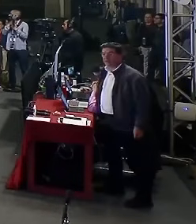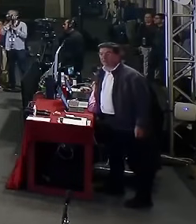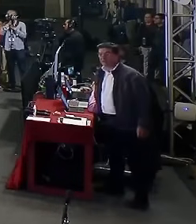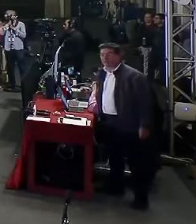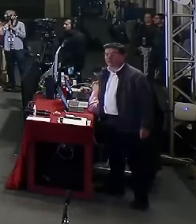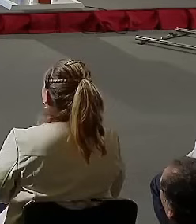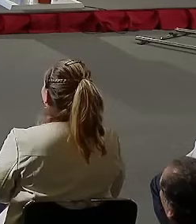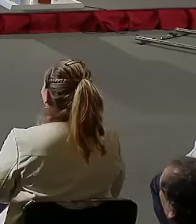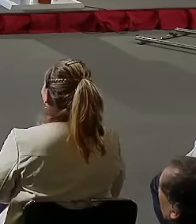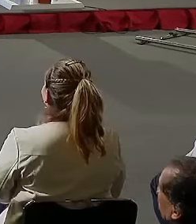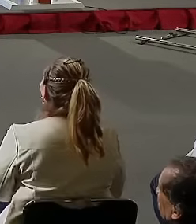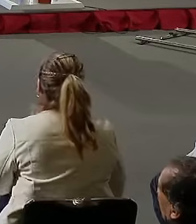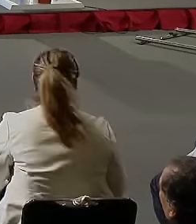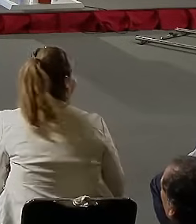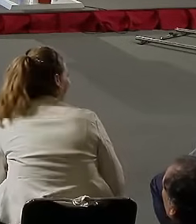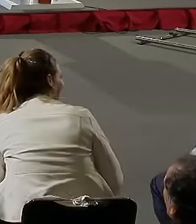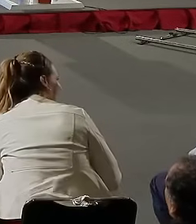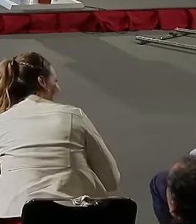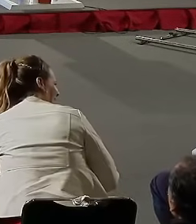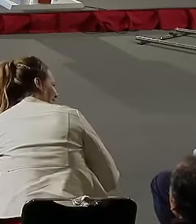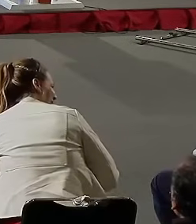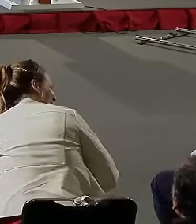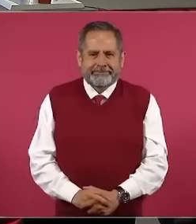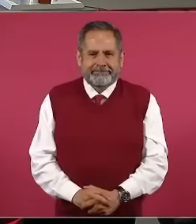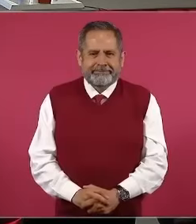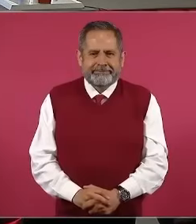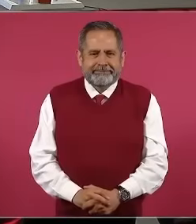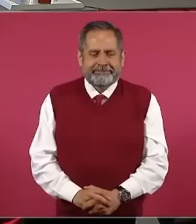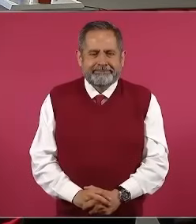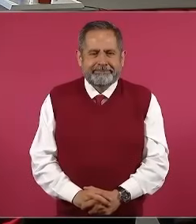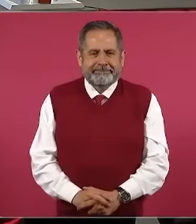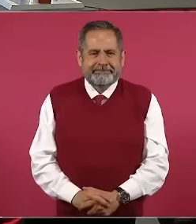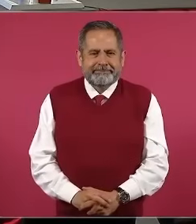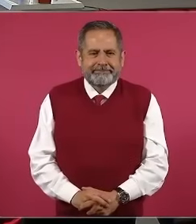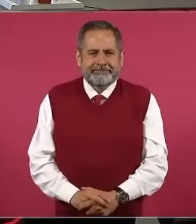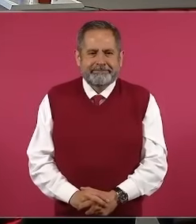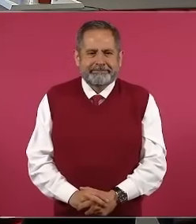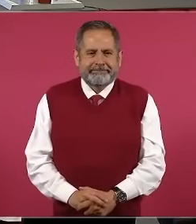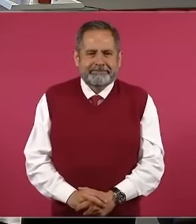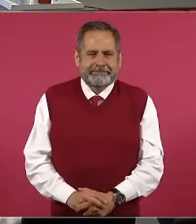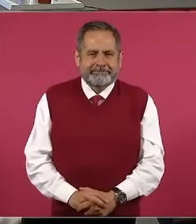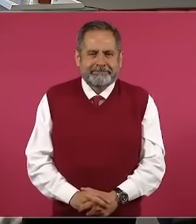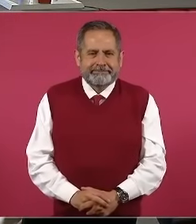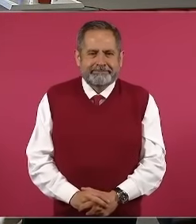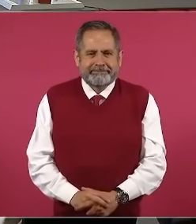Imagínense si ustedes, ni yo lo sabía. Bueno.